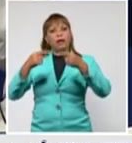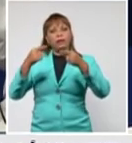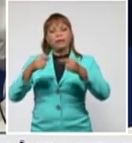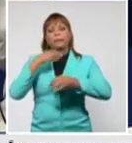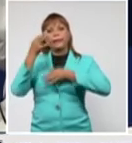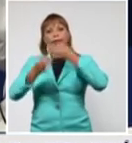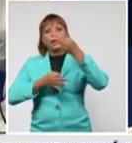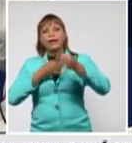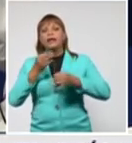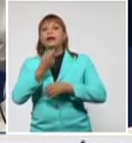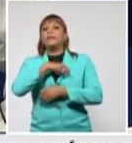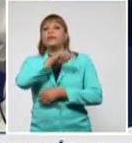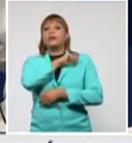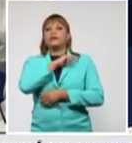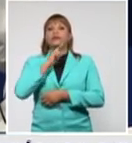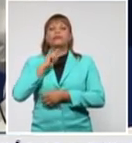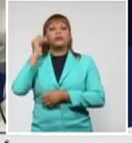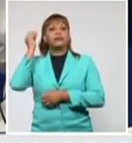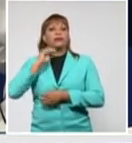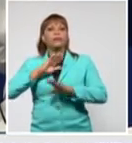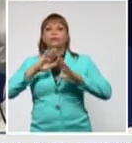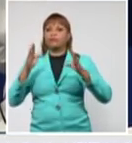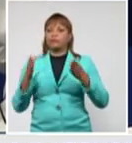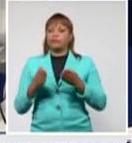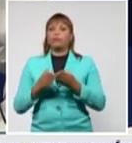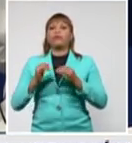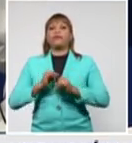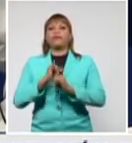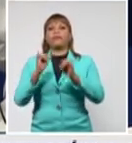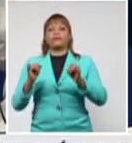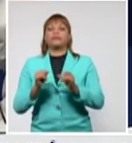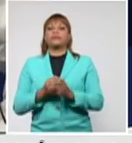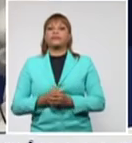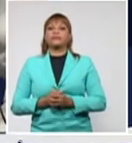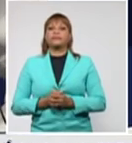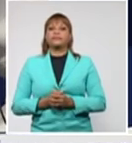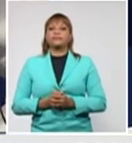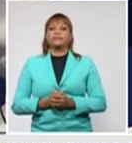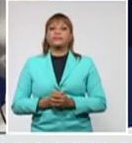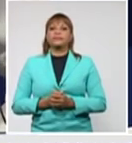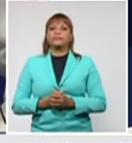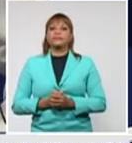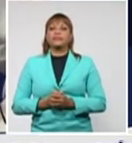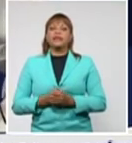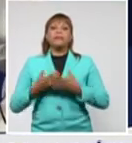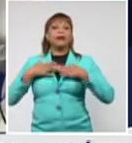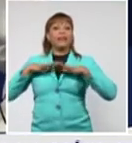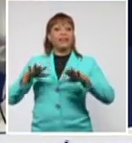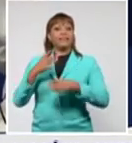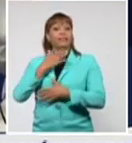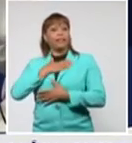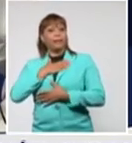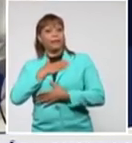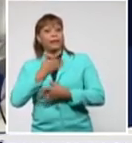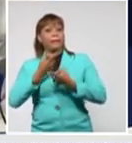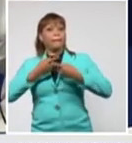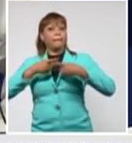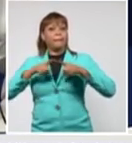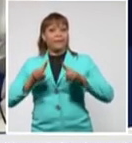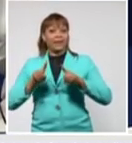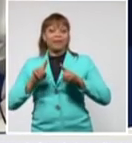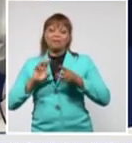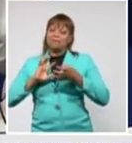nuestra población va a tener esta oportunidad. Van a descansar de mí, pero de todas